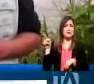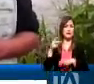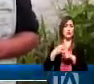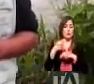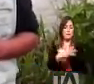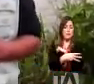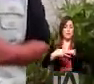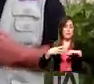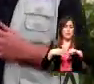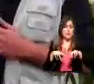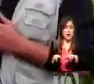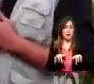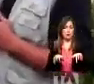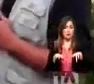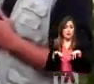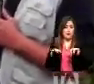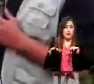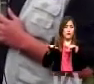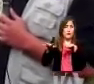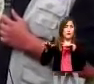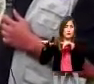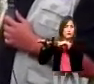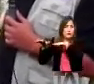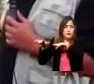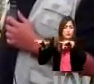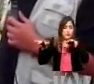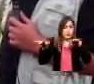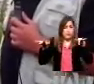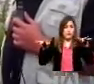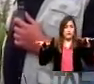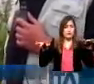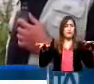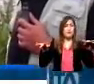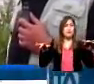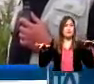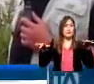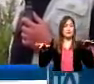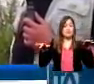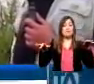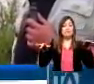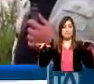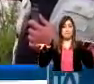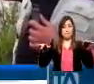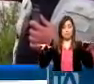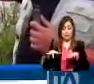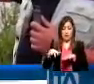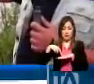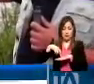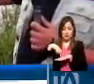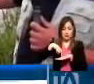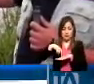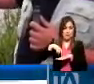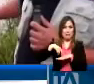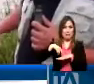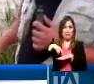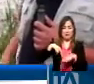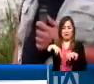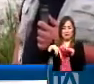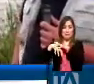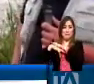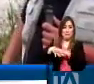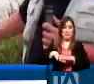río Pastaza. Como ustedes pueden ver en mi parte posterior, esta es ya una parte del río que se ha desbordado en una de las arterias,